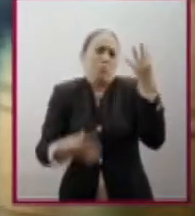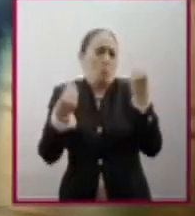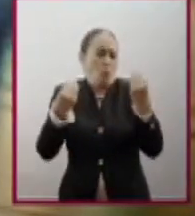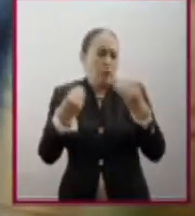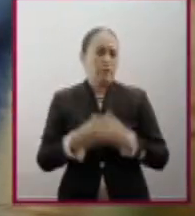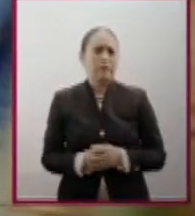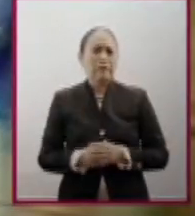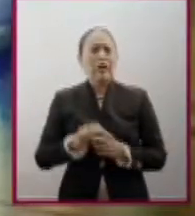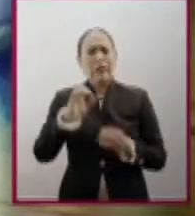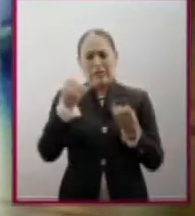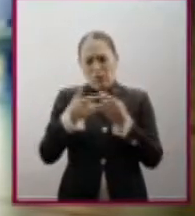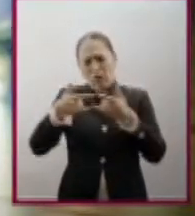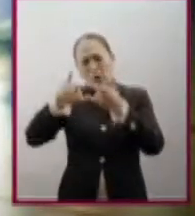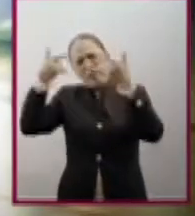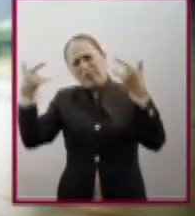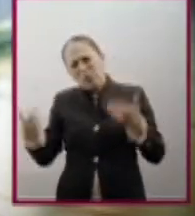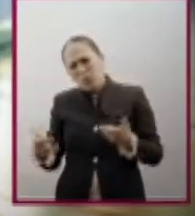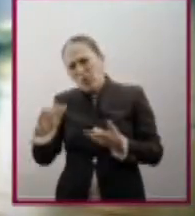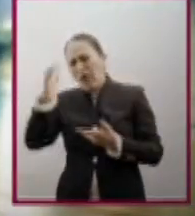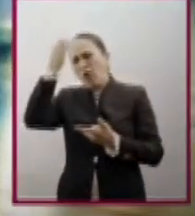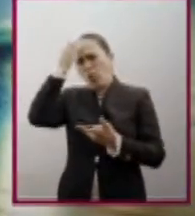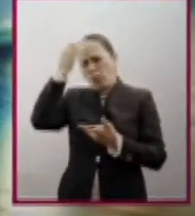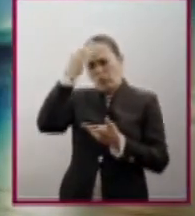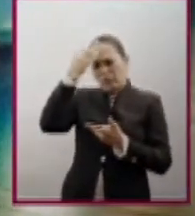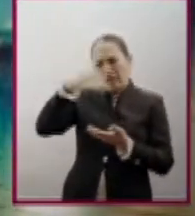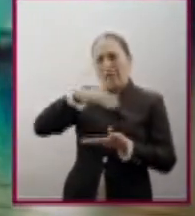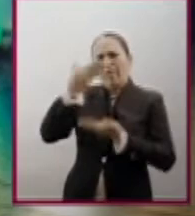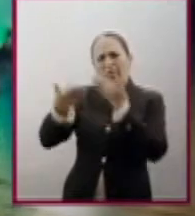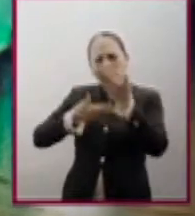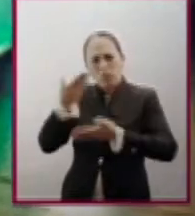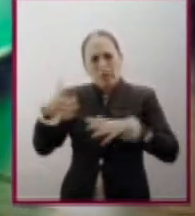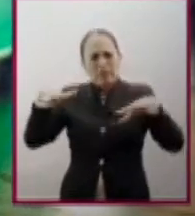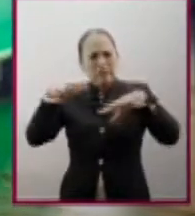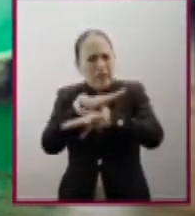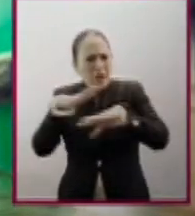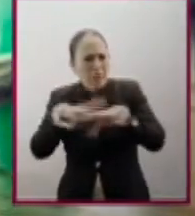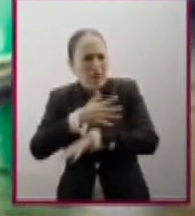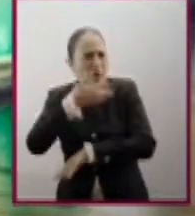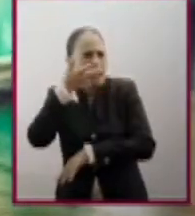Los conocimientos históricos nos cambian la vida y nuestras costumbres de consumo.